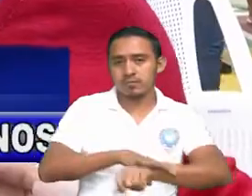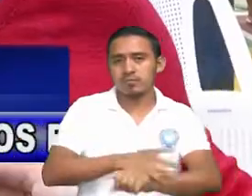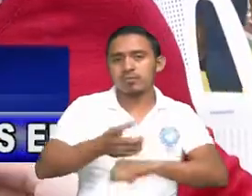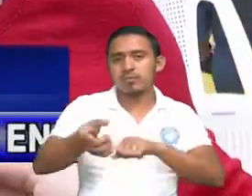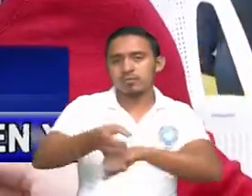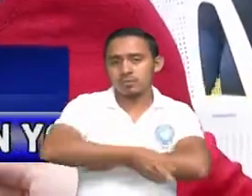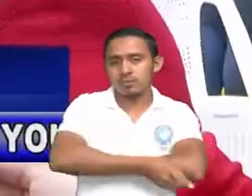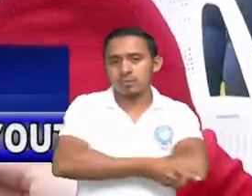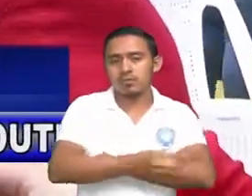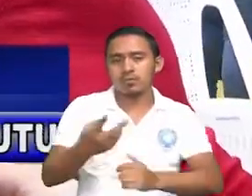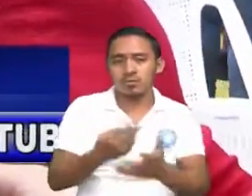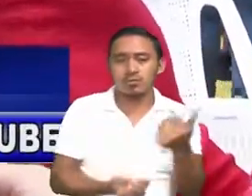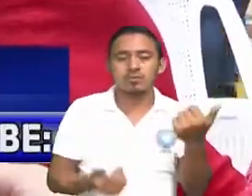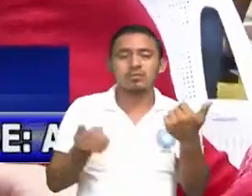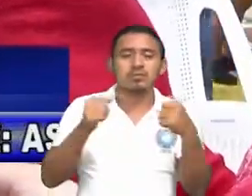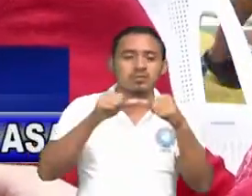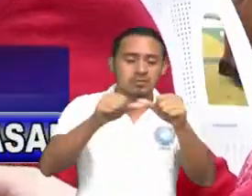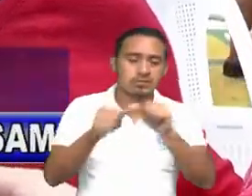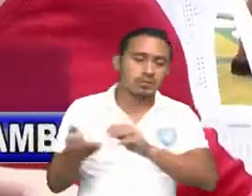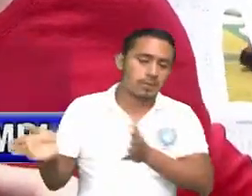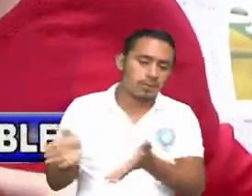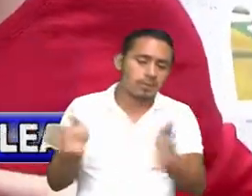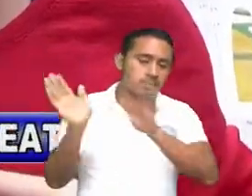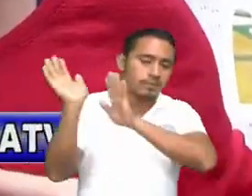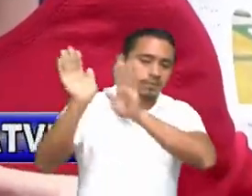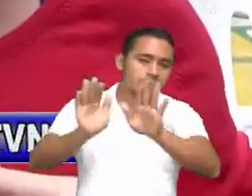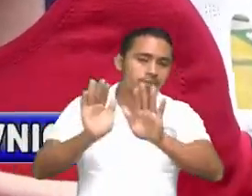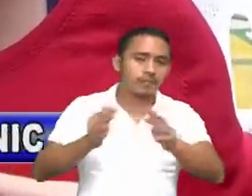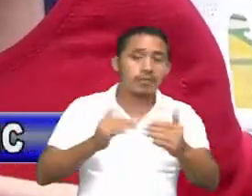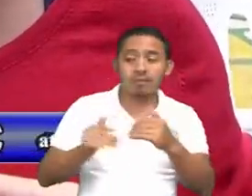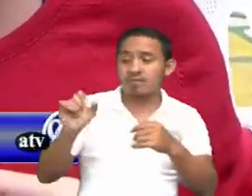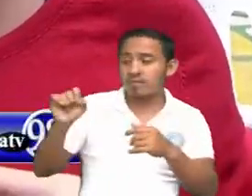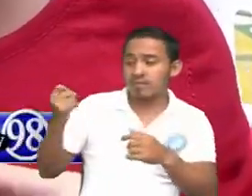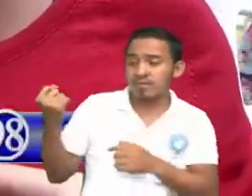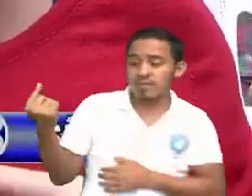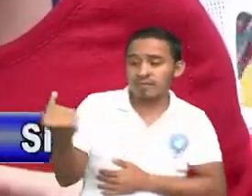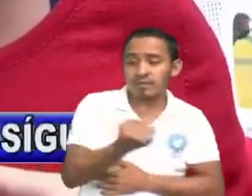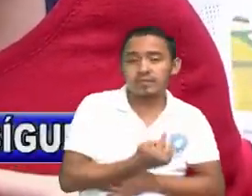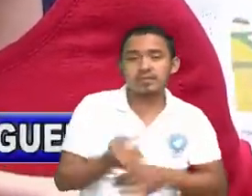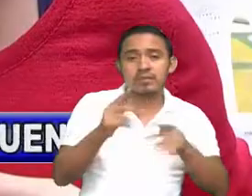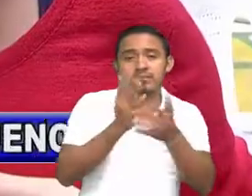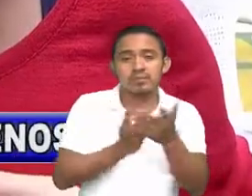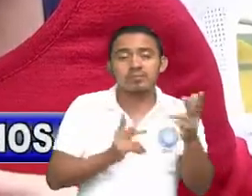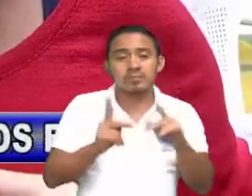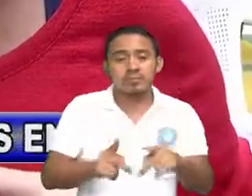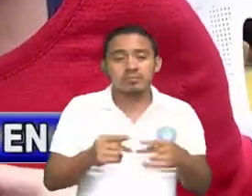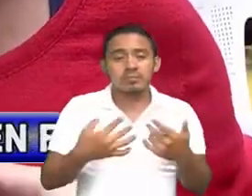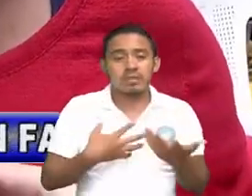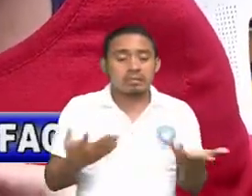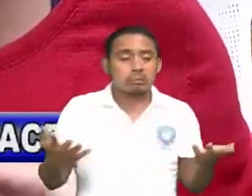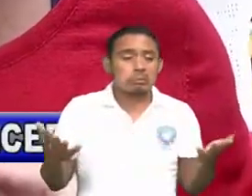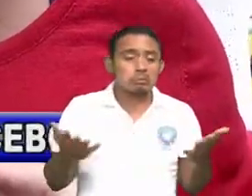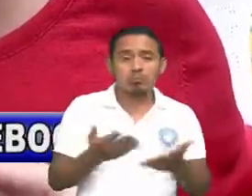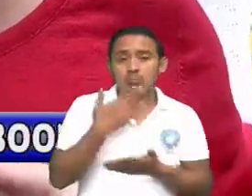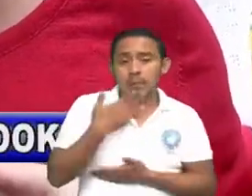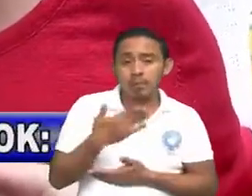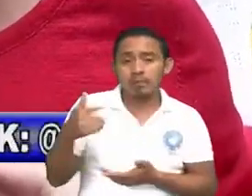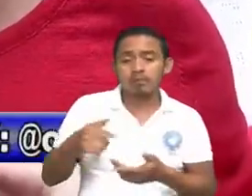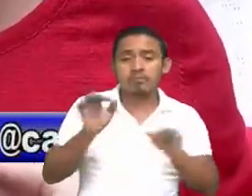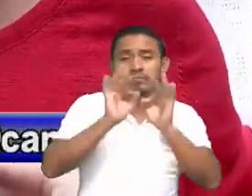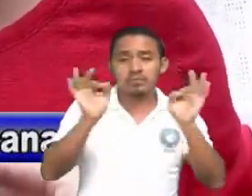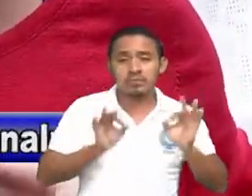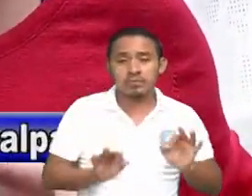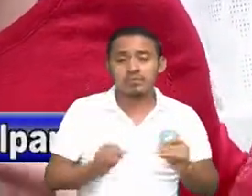damos gracias a Dios y que le siga ayudando a las compañeras que quedaron, porque hay personas inocentes también. Y